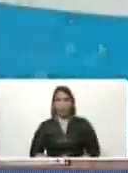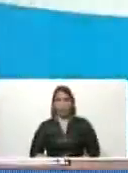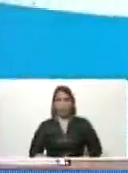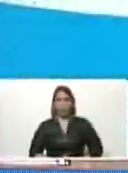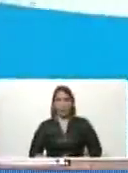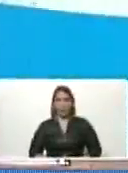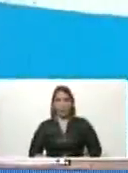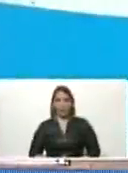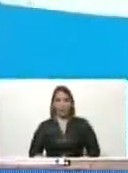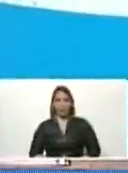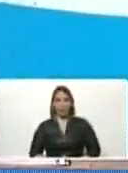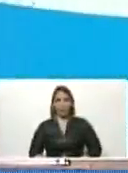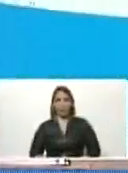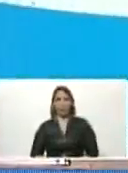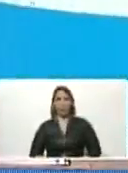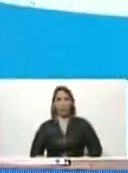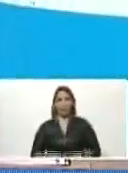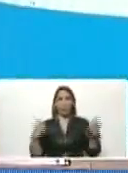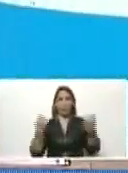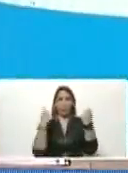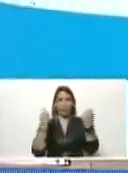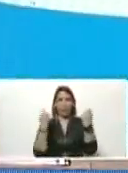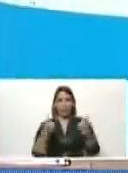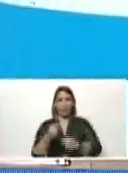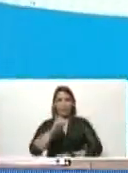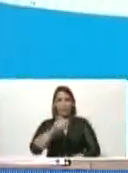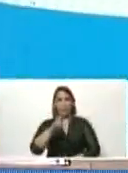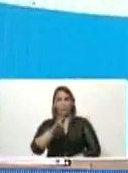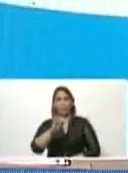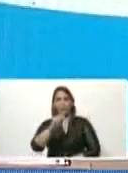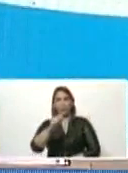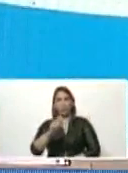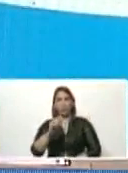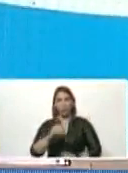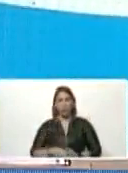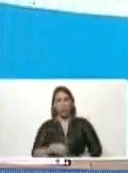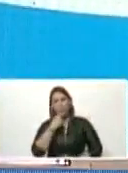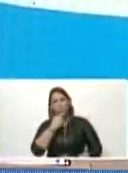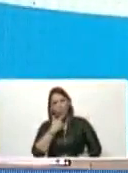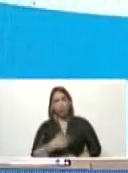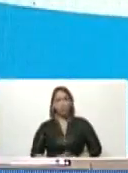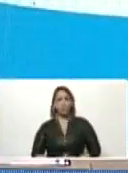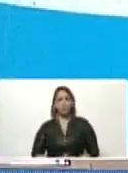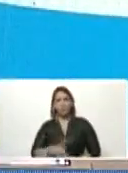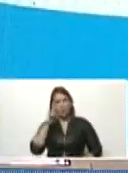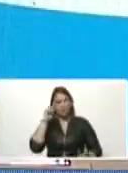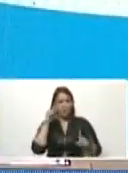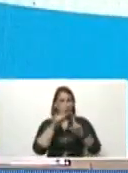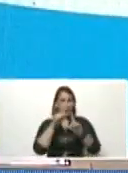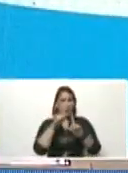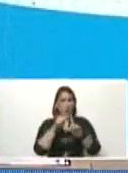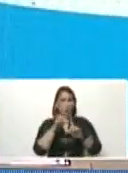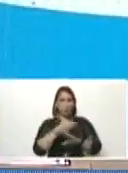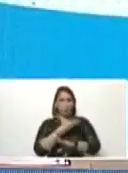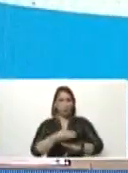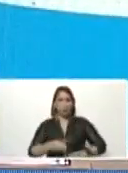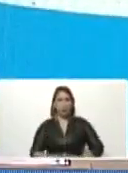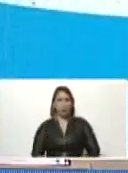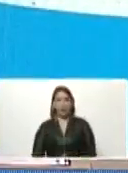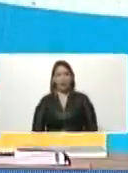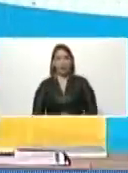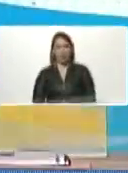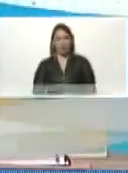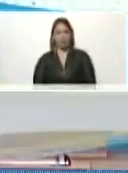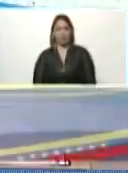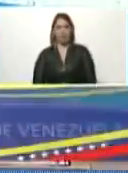En el marco de la campaña de Quito, muy hermoso. Desde el punto de vista musical, desde